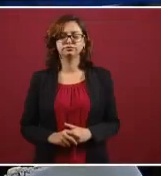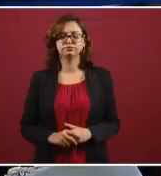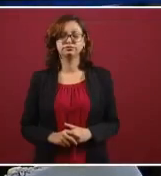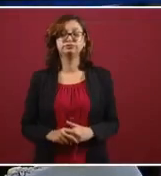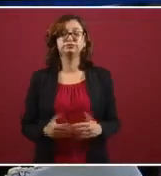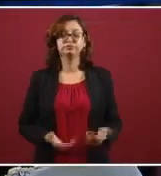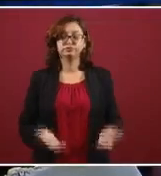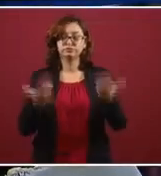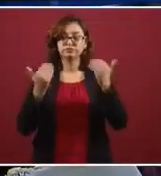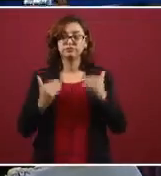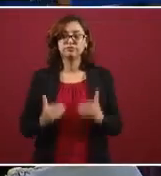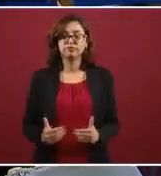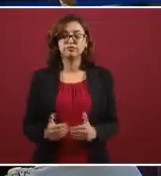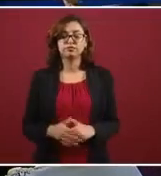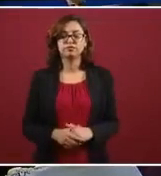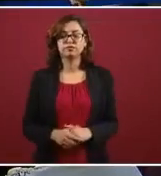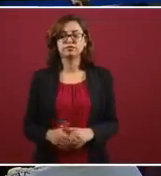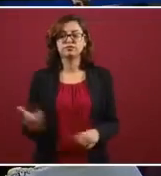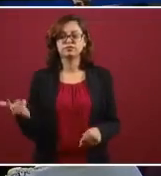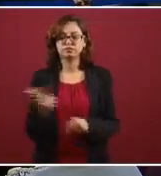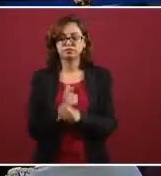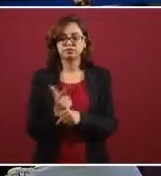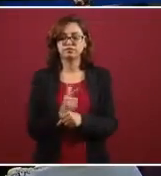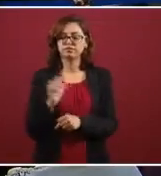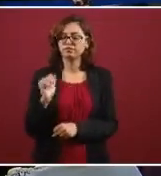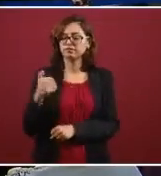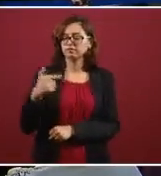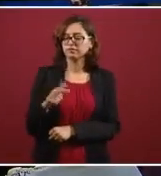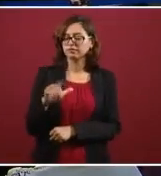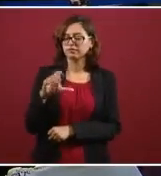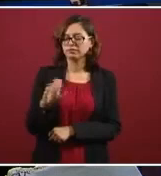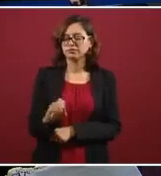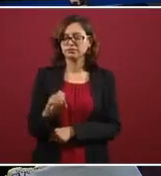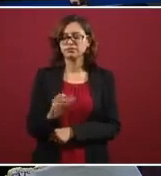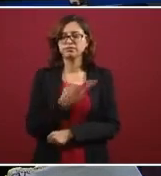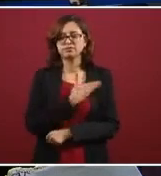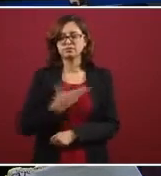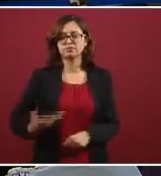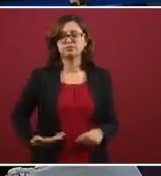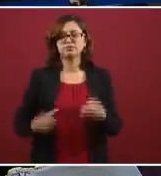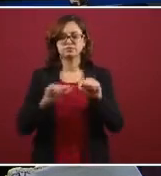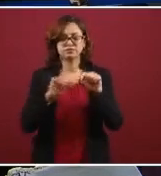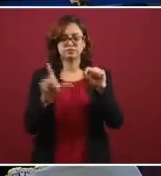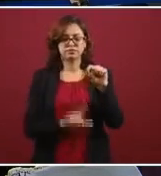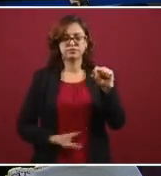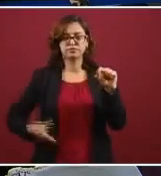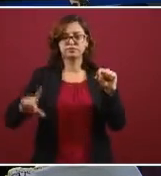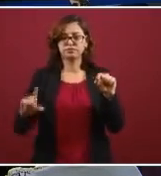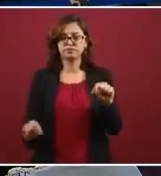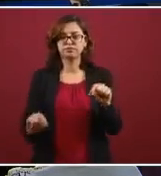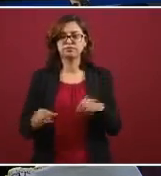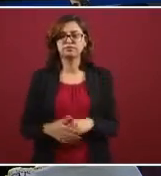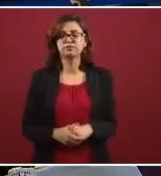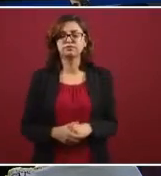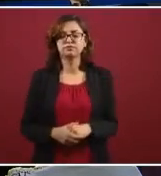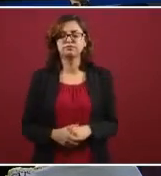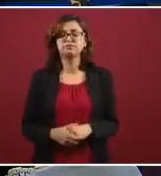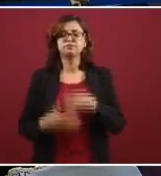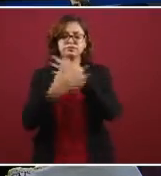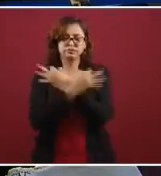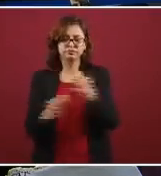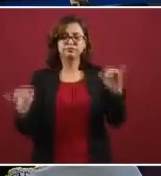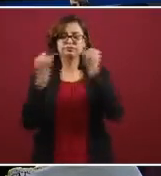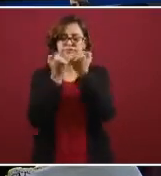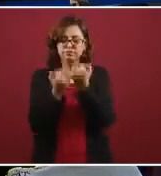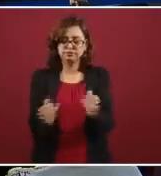A continuación, el licenciado Andrés Manuel López Obrador, presidente de los Estados Unidos Mexicanos, realizará la declaración